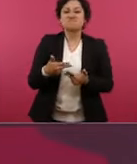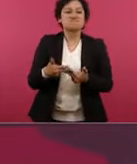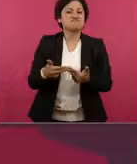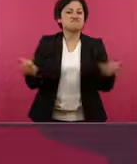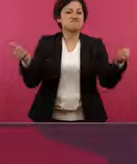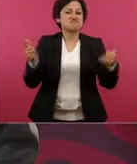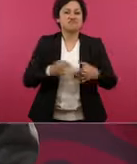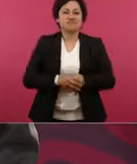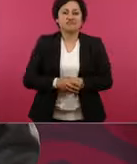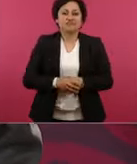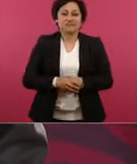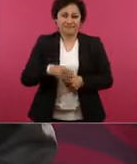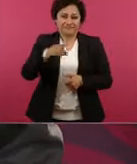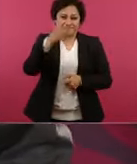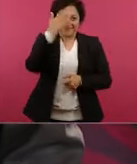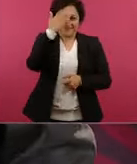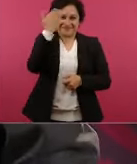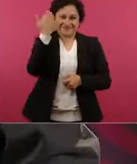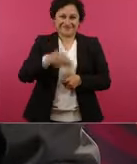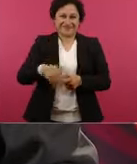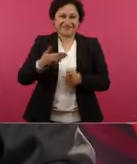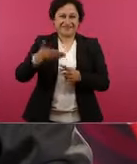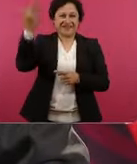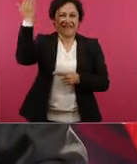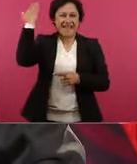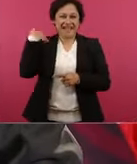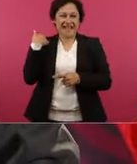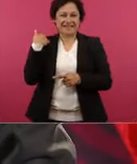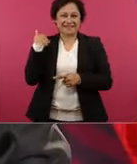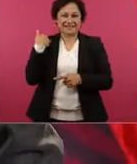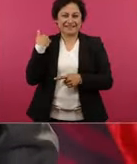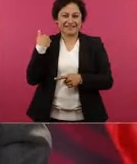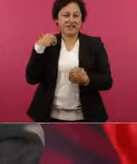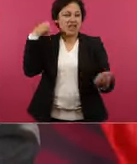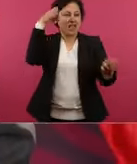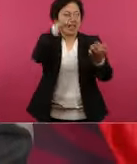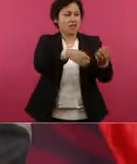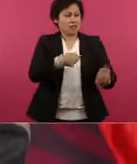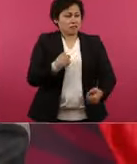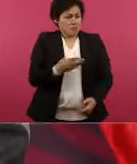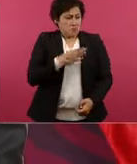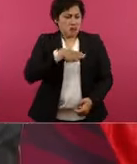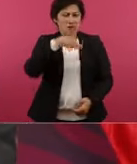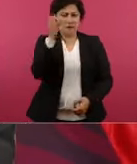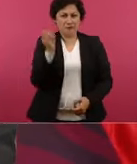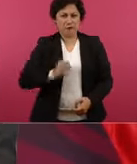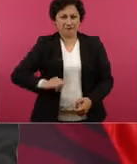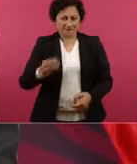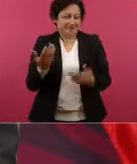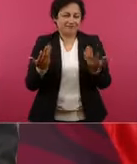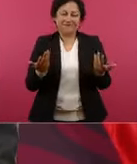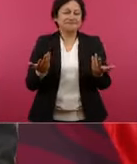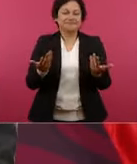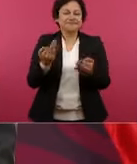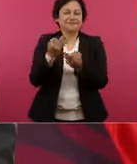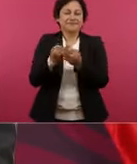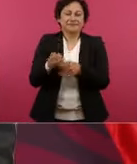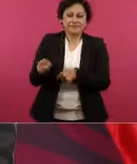engañaban, que eran progres, buena ondita. No, no, no, no, no, no, allá no hay nada de eso.